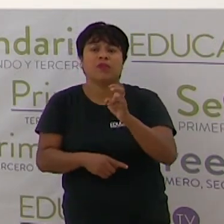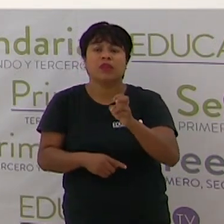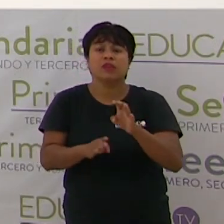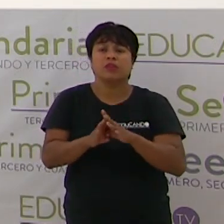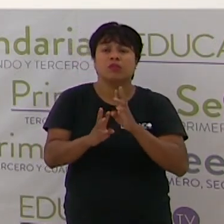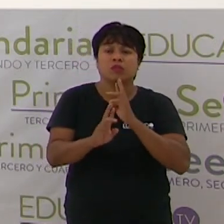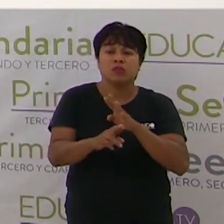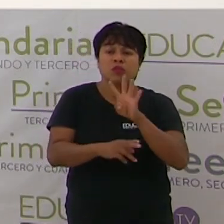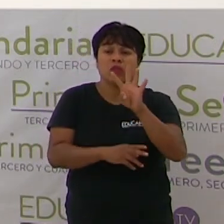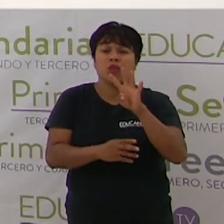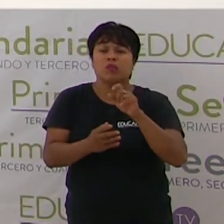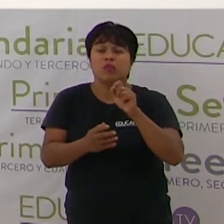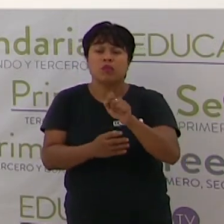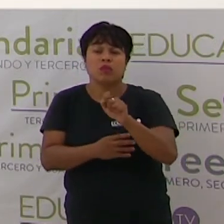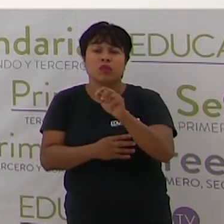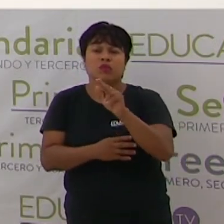salir